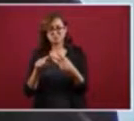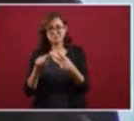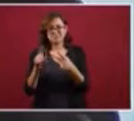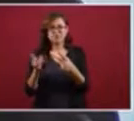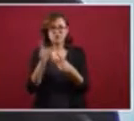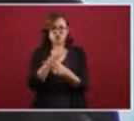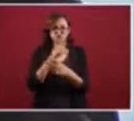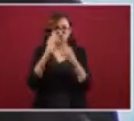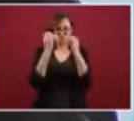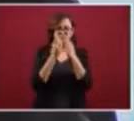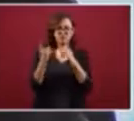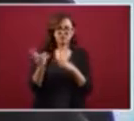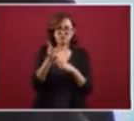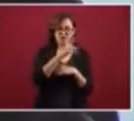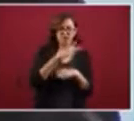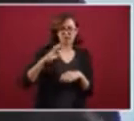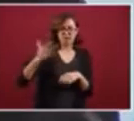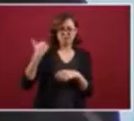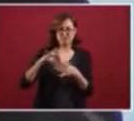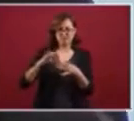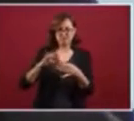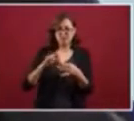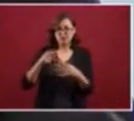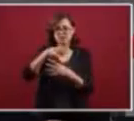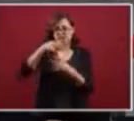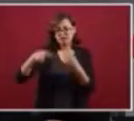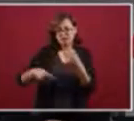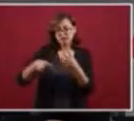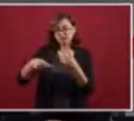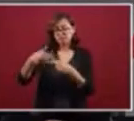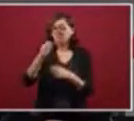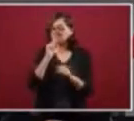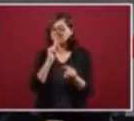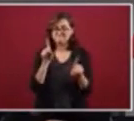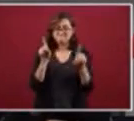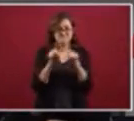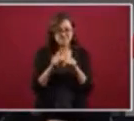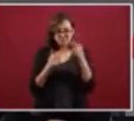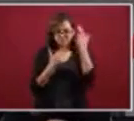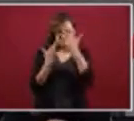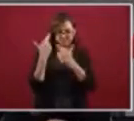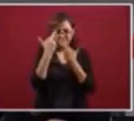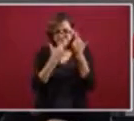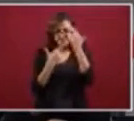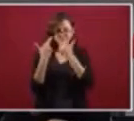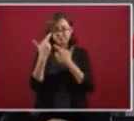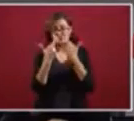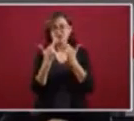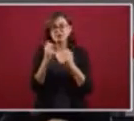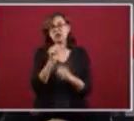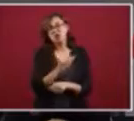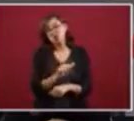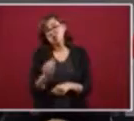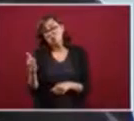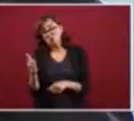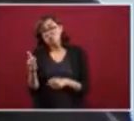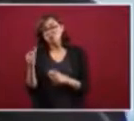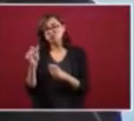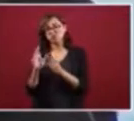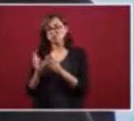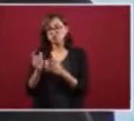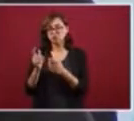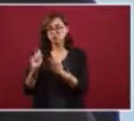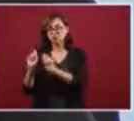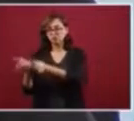tiene una tarea relacionada con los mismos actuadores lineales. Leonardo está desarrollando otra tarea en este tema y Honeywell tiene